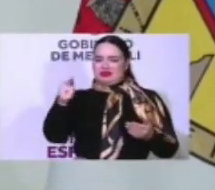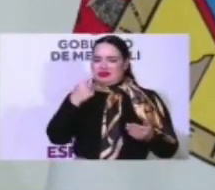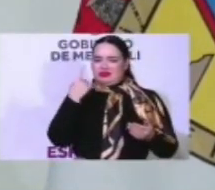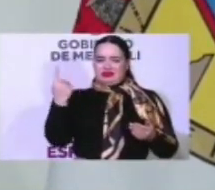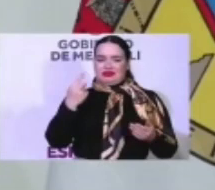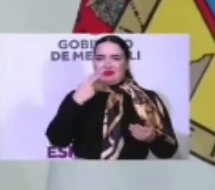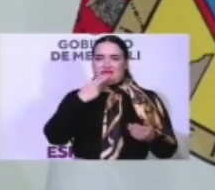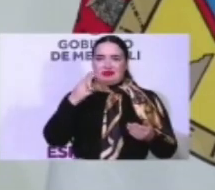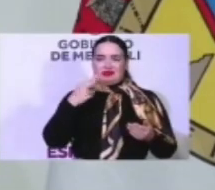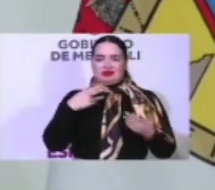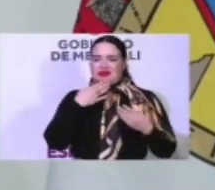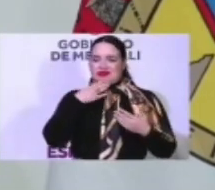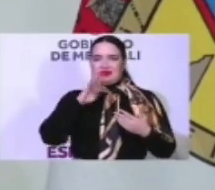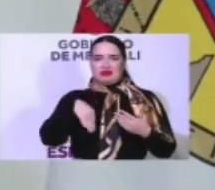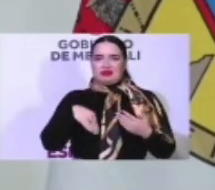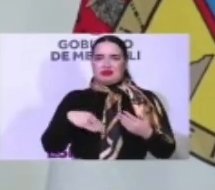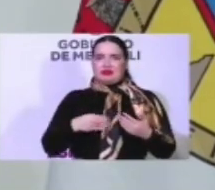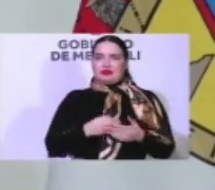ver qué.